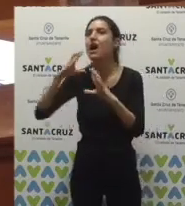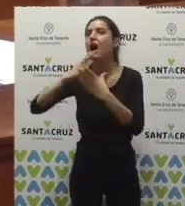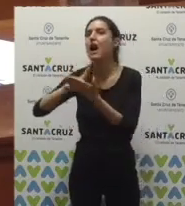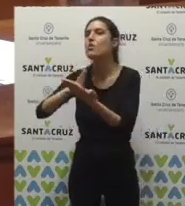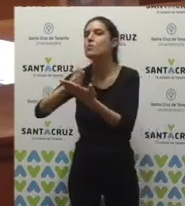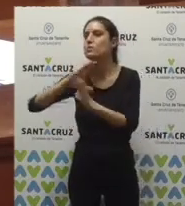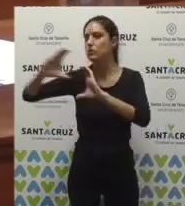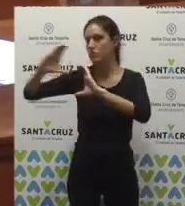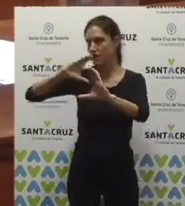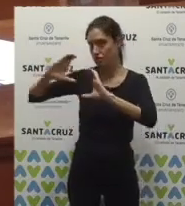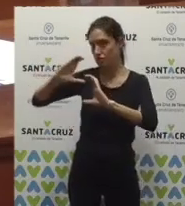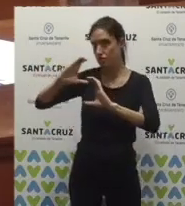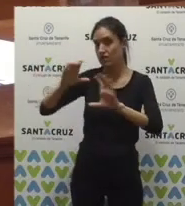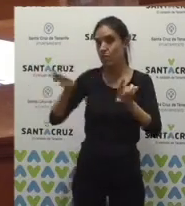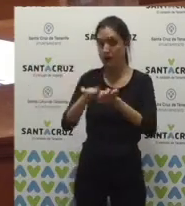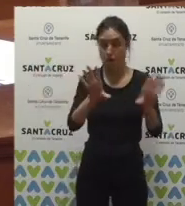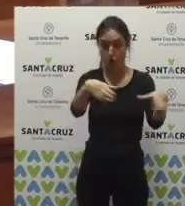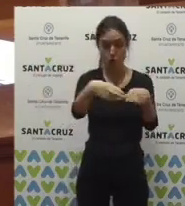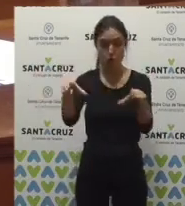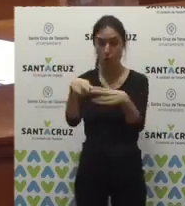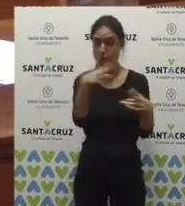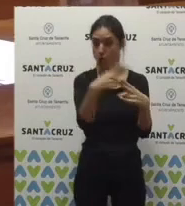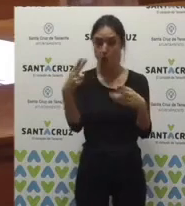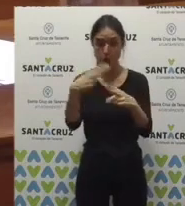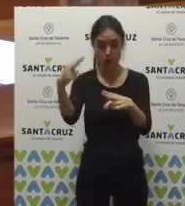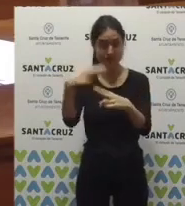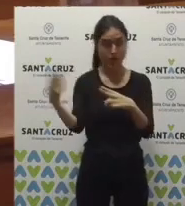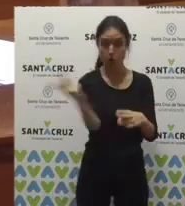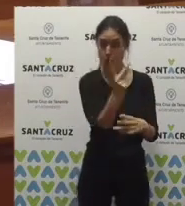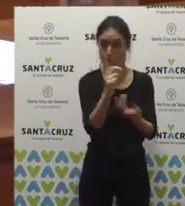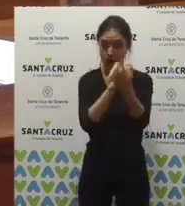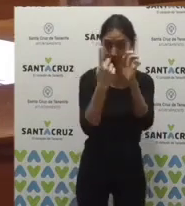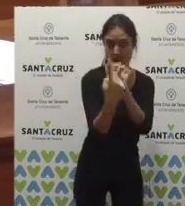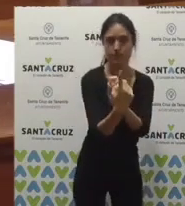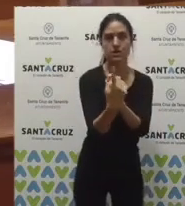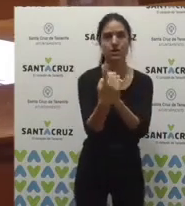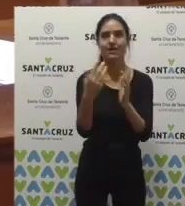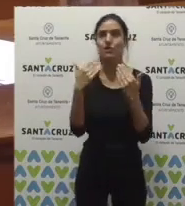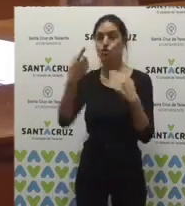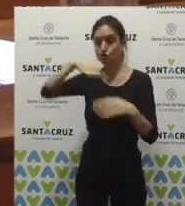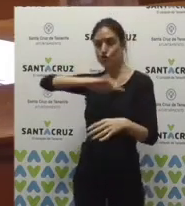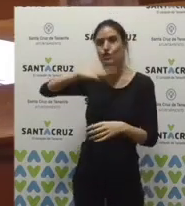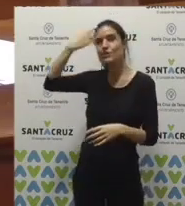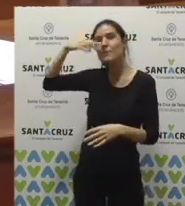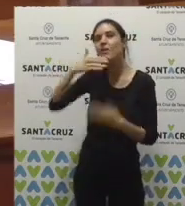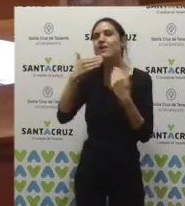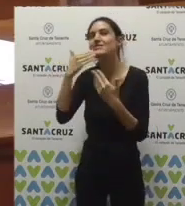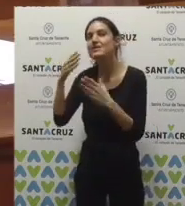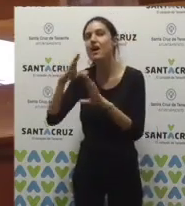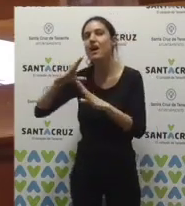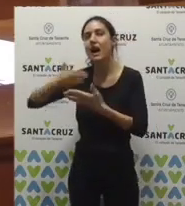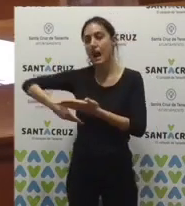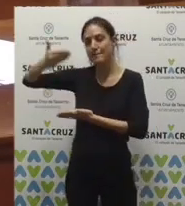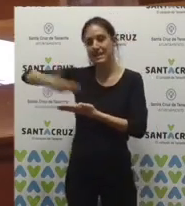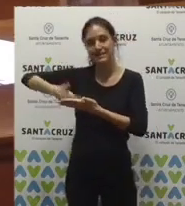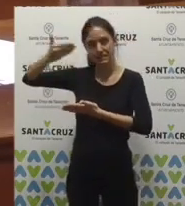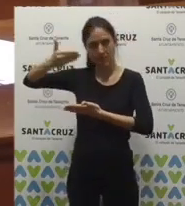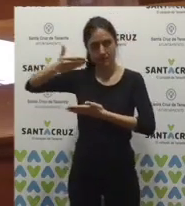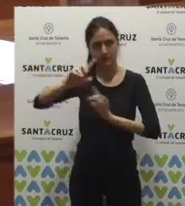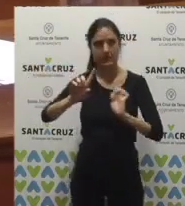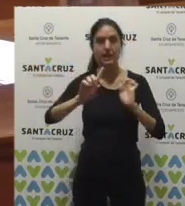de criterio con respecto a la no celebración del pleno y en la siguiente junta portavoces en la que yo estoy pido